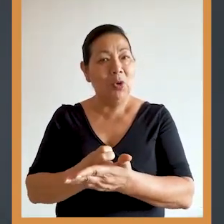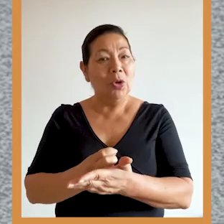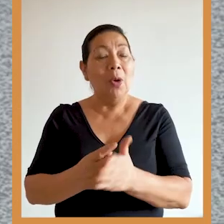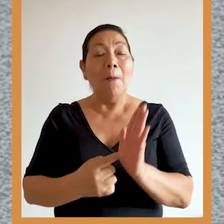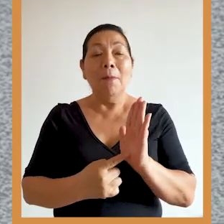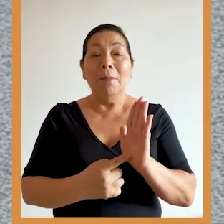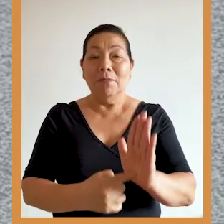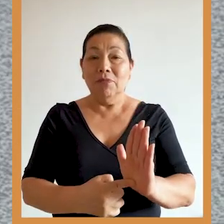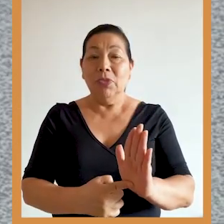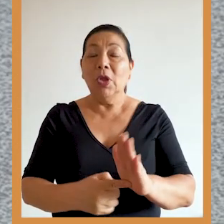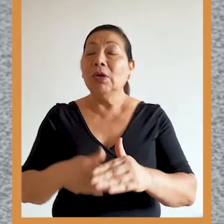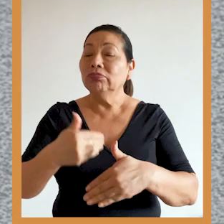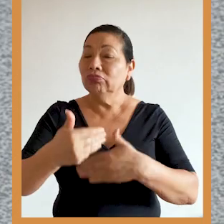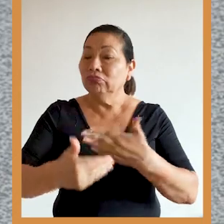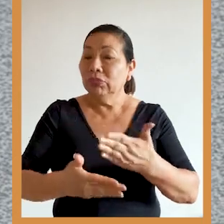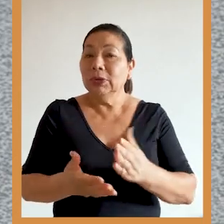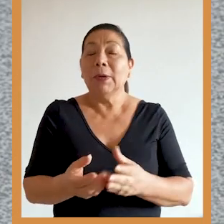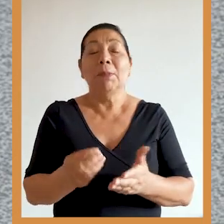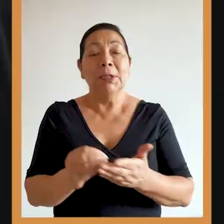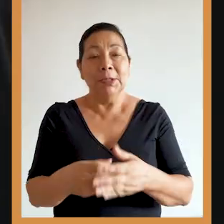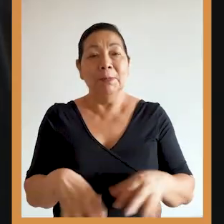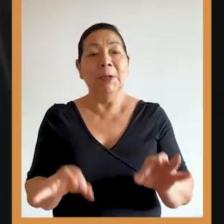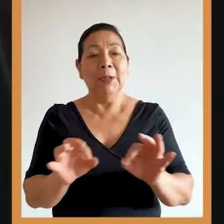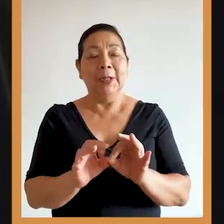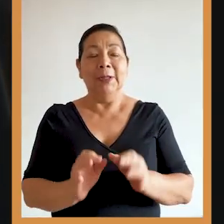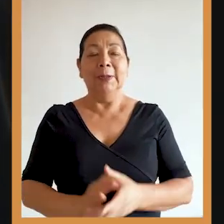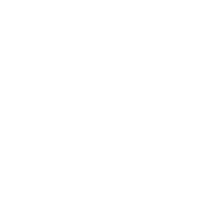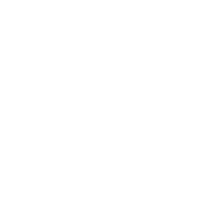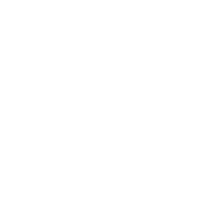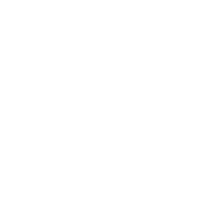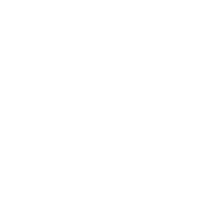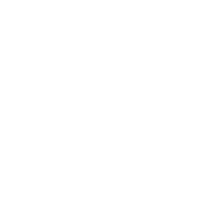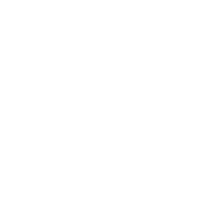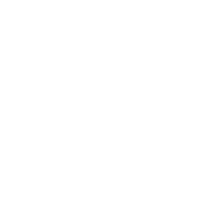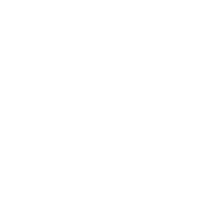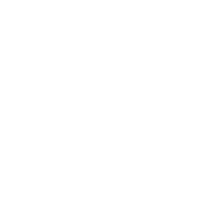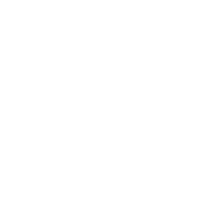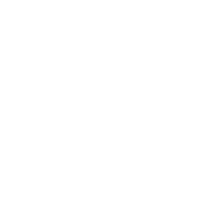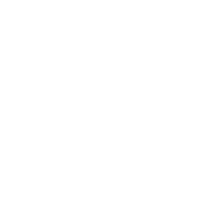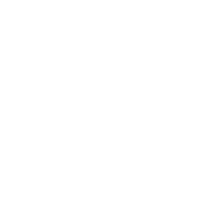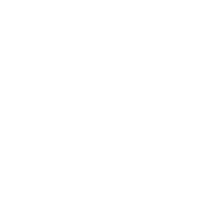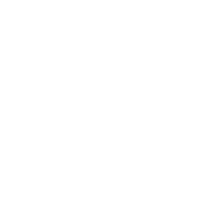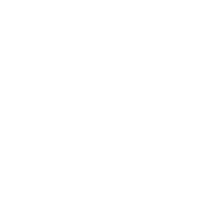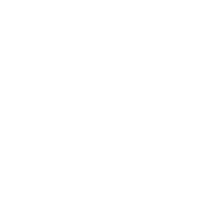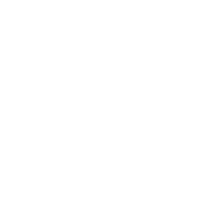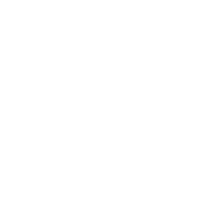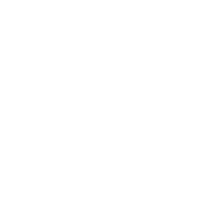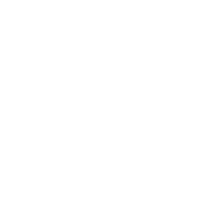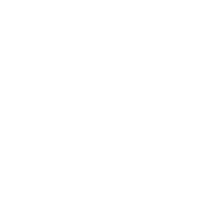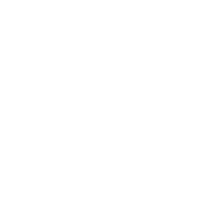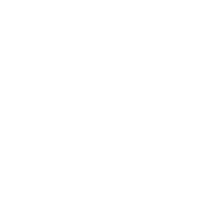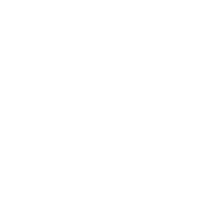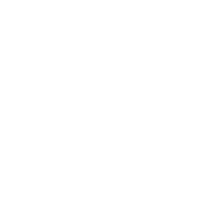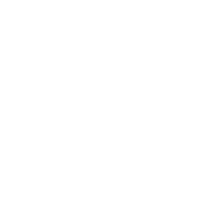consumo y su exposición de manera continua y sustancial. Tribunal Constitucional.